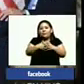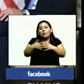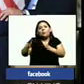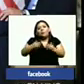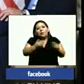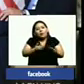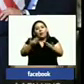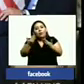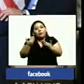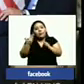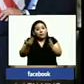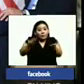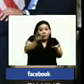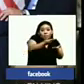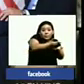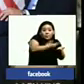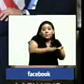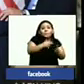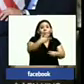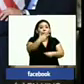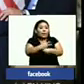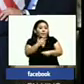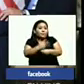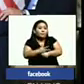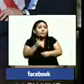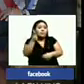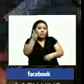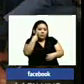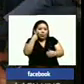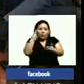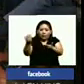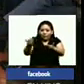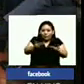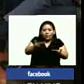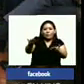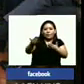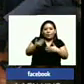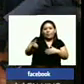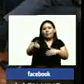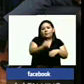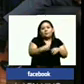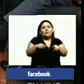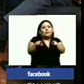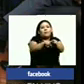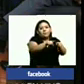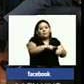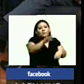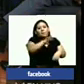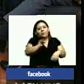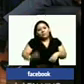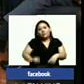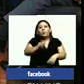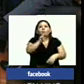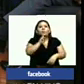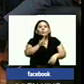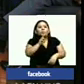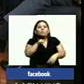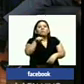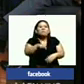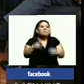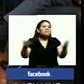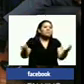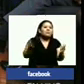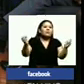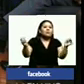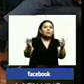beneficio Para los guatemaltecos A cambio De ese refugio Que se les estaría dando A los hermanos Salvadoreños Y hondureños En esta reunión